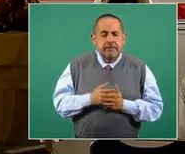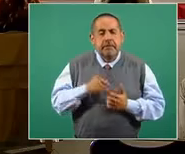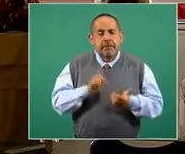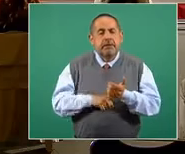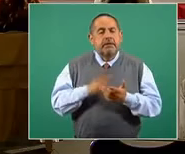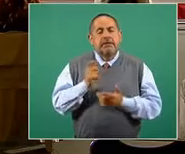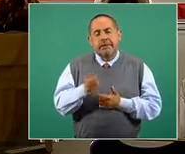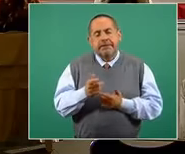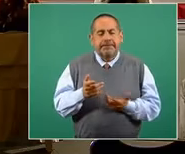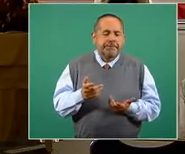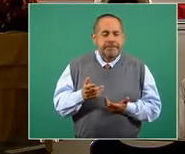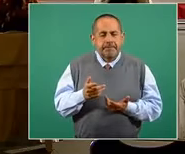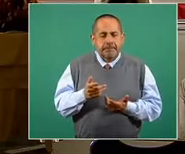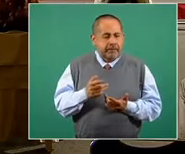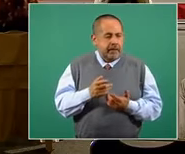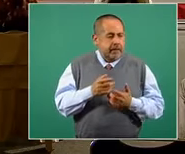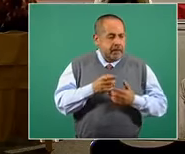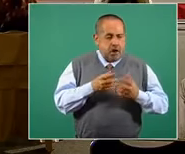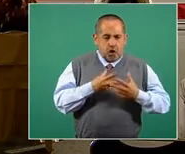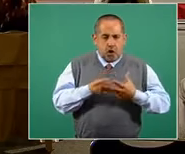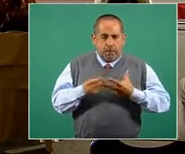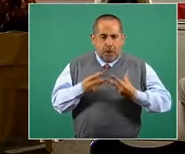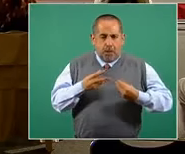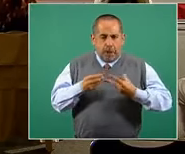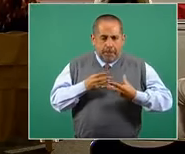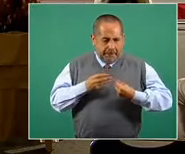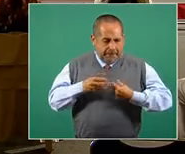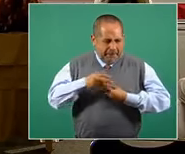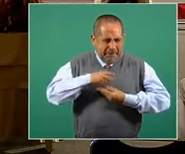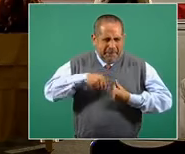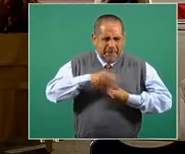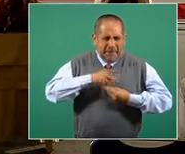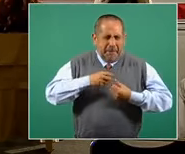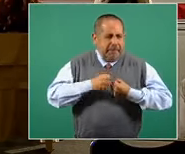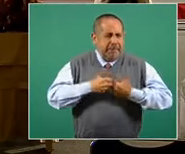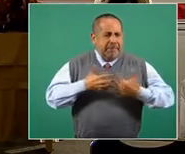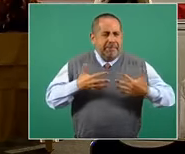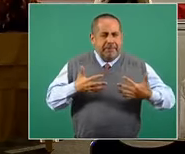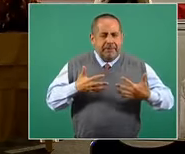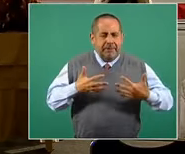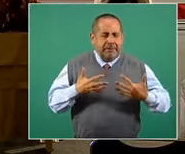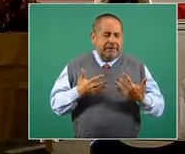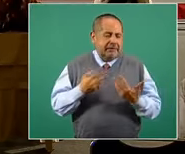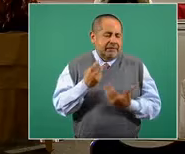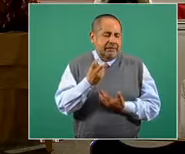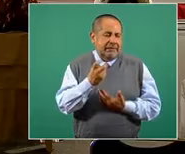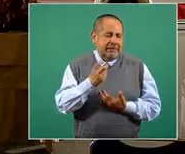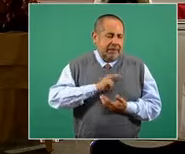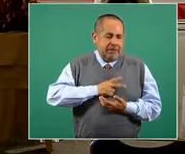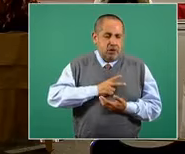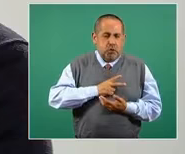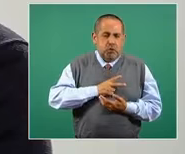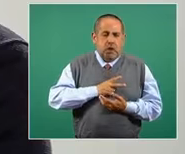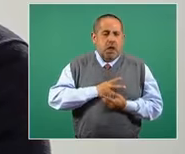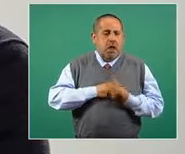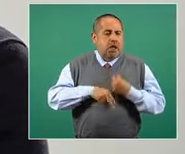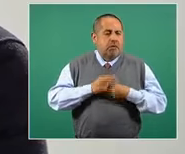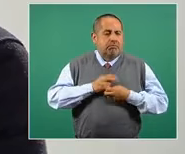lleva a cabo las replicaciones y entonces poder tener esta capacidad de replicarse como virus y poder